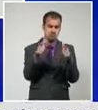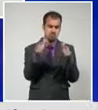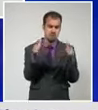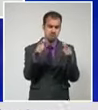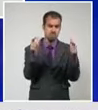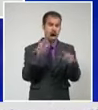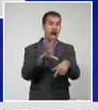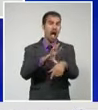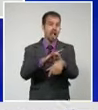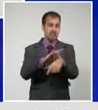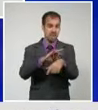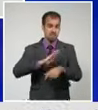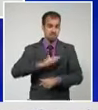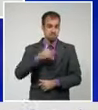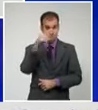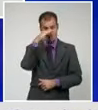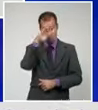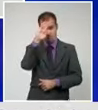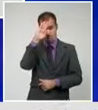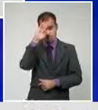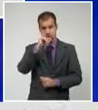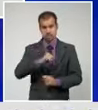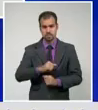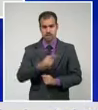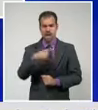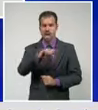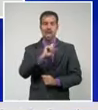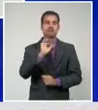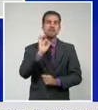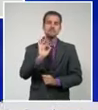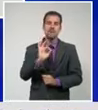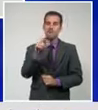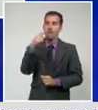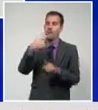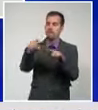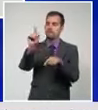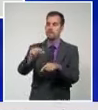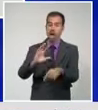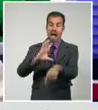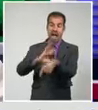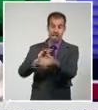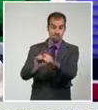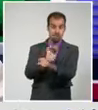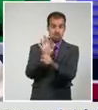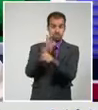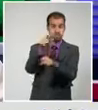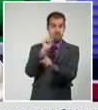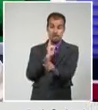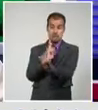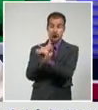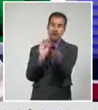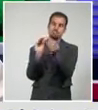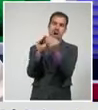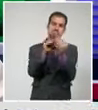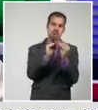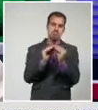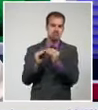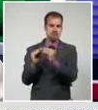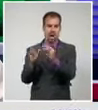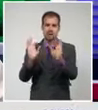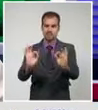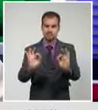Cuba relacionados con contactos de casos positivos ya diagnosticados previamente.